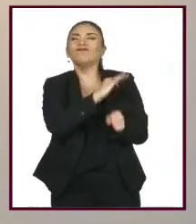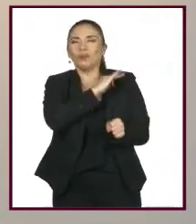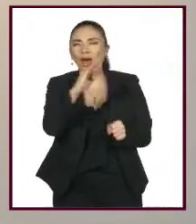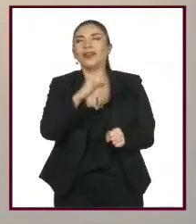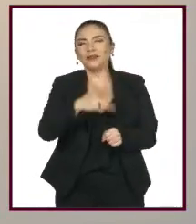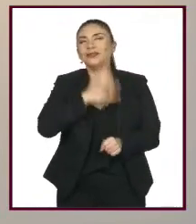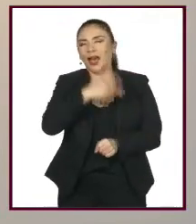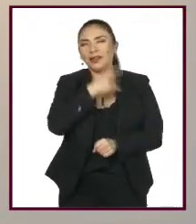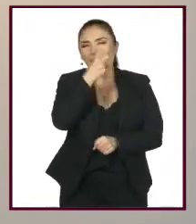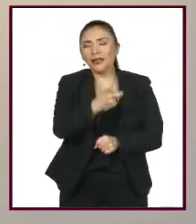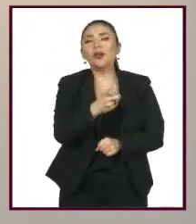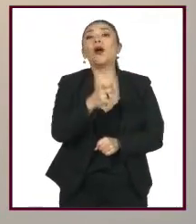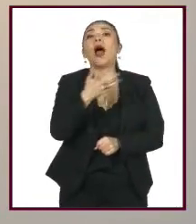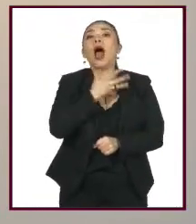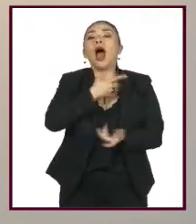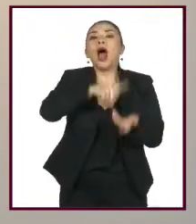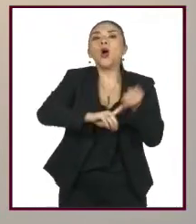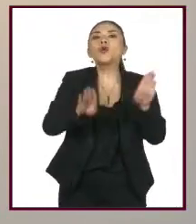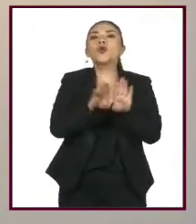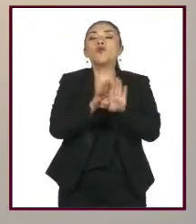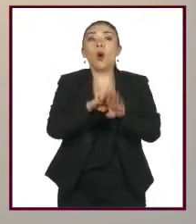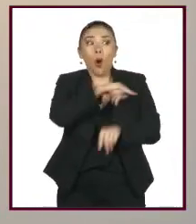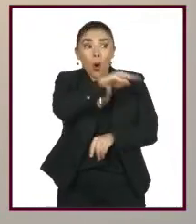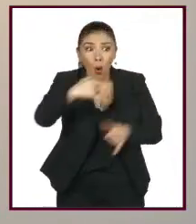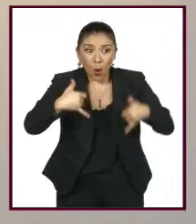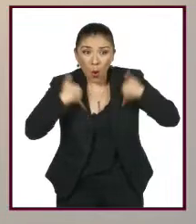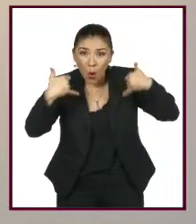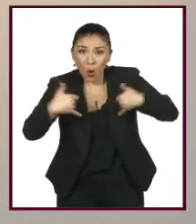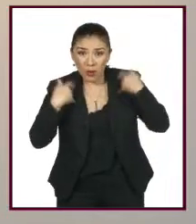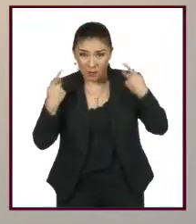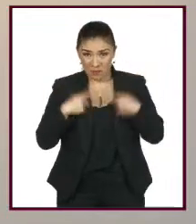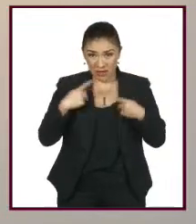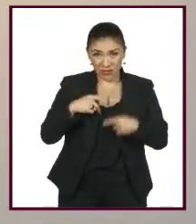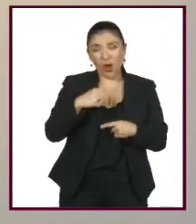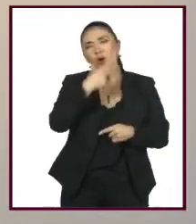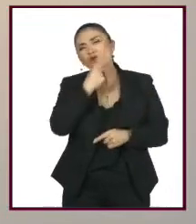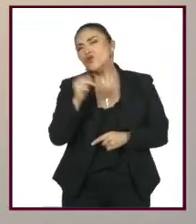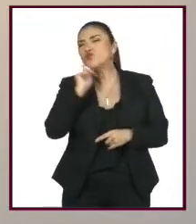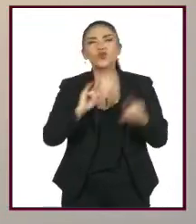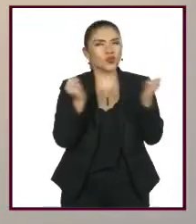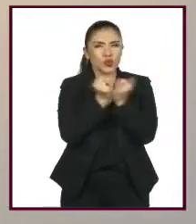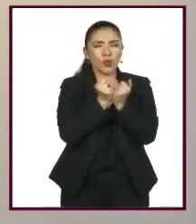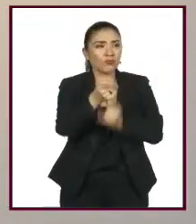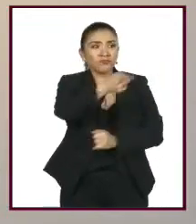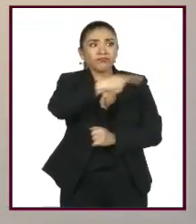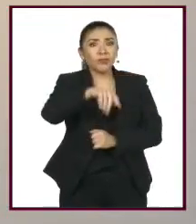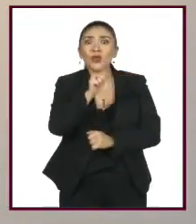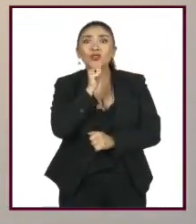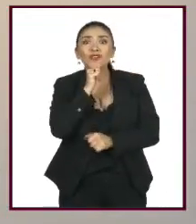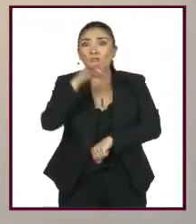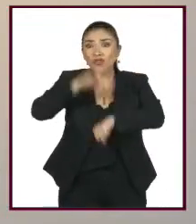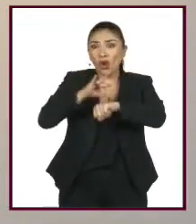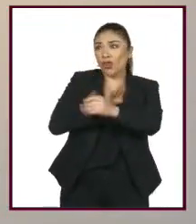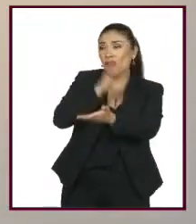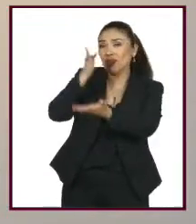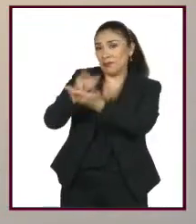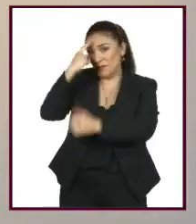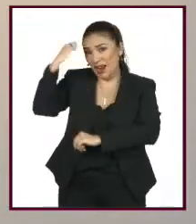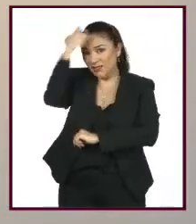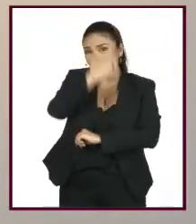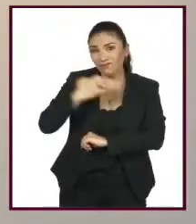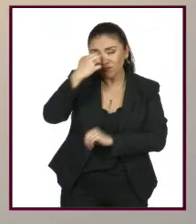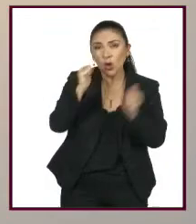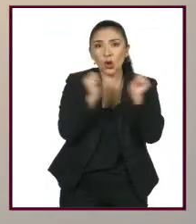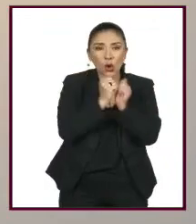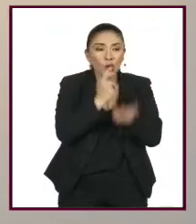fácilmente, y esto hace que si hay esta comorbilidad en los adolescentes y en las adolescentes que no han sido diagnosticados o que no llevan